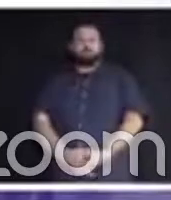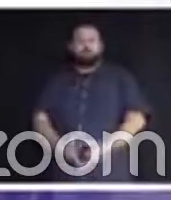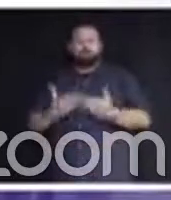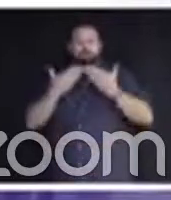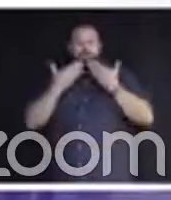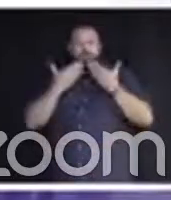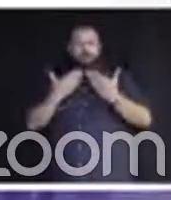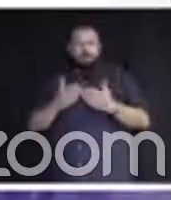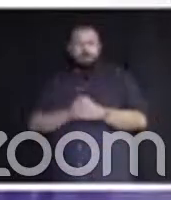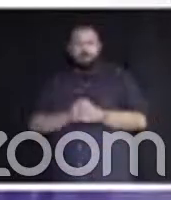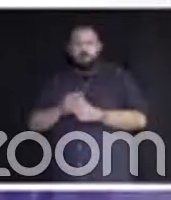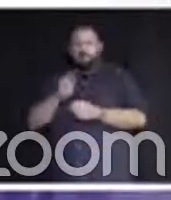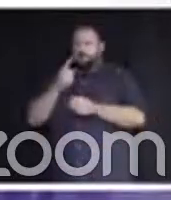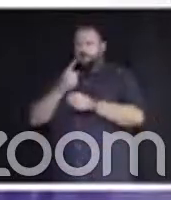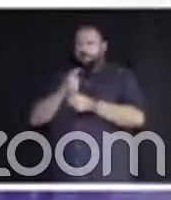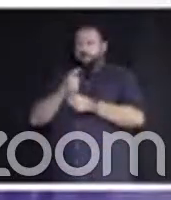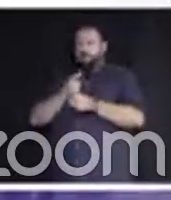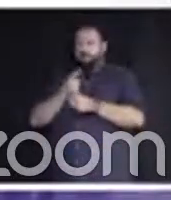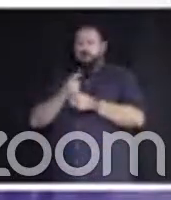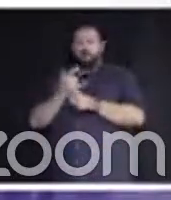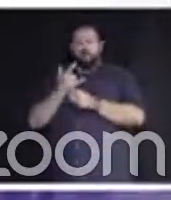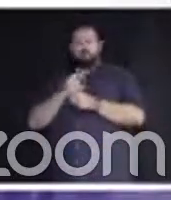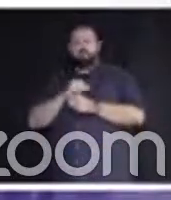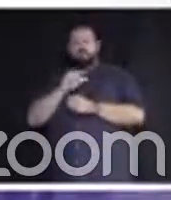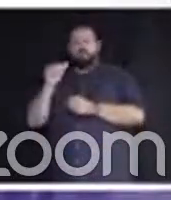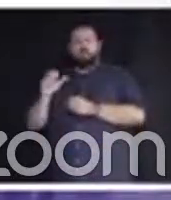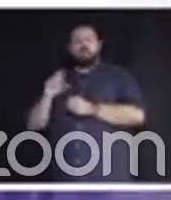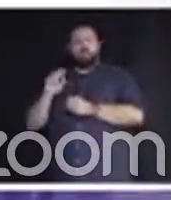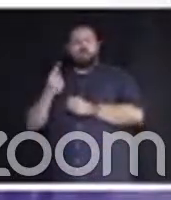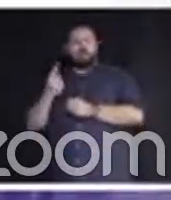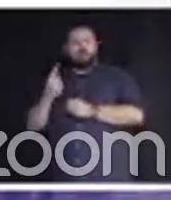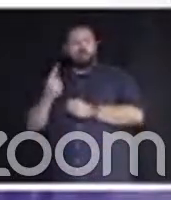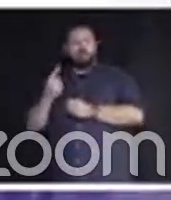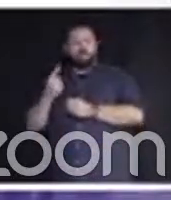Bien, del 1 de junio al 31 de agosto, o sea, ya.